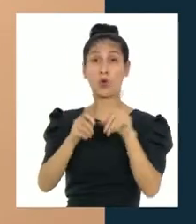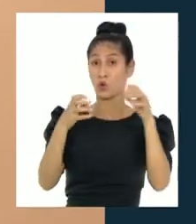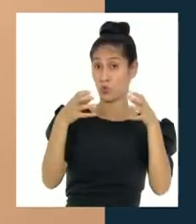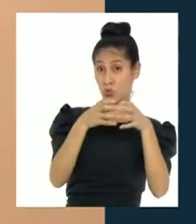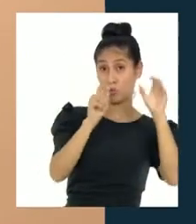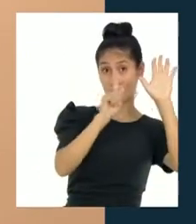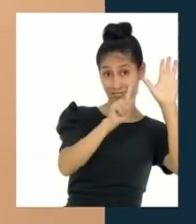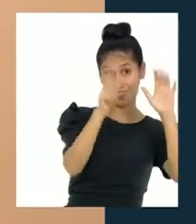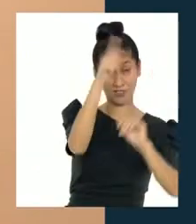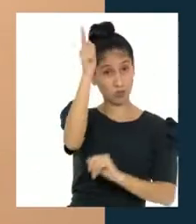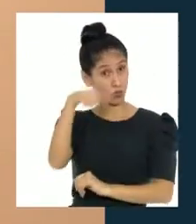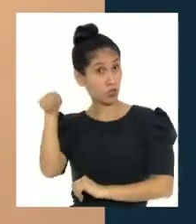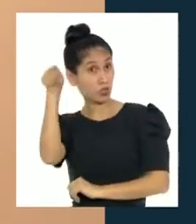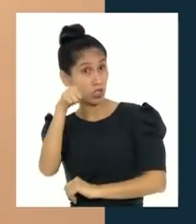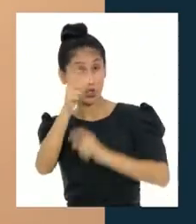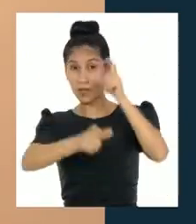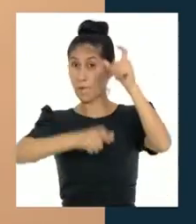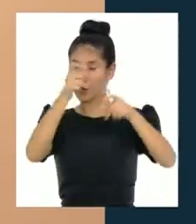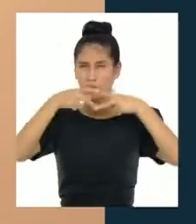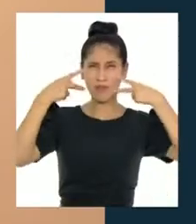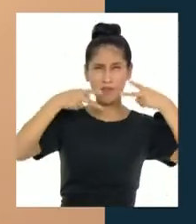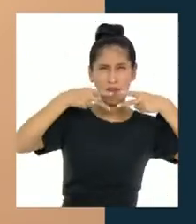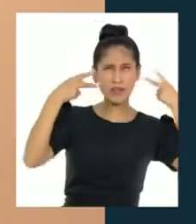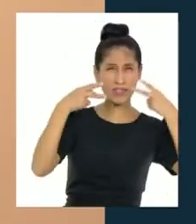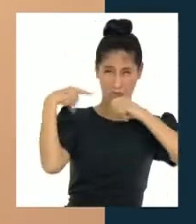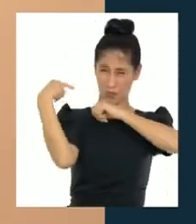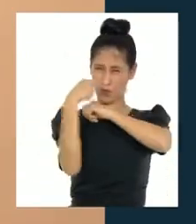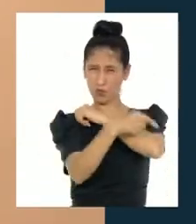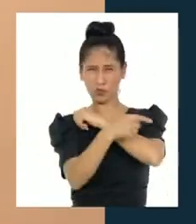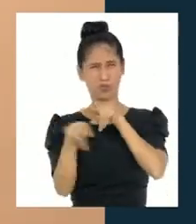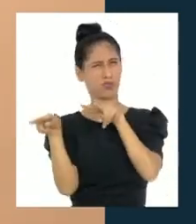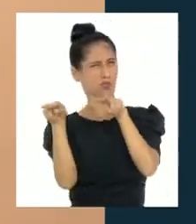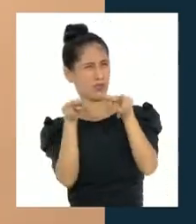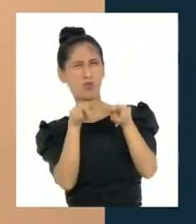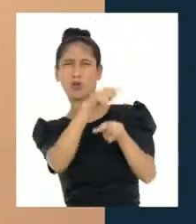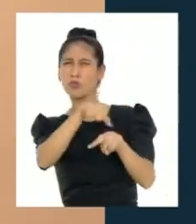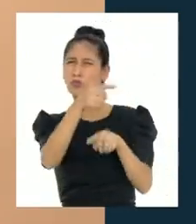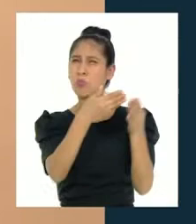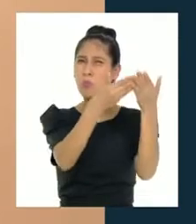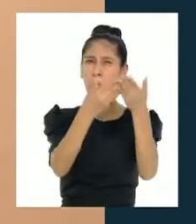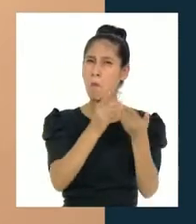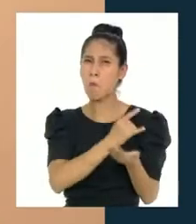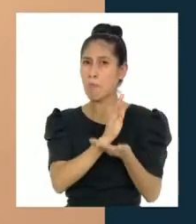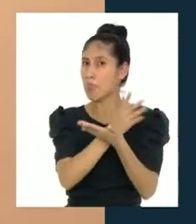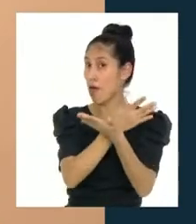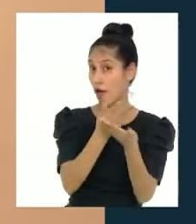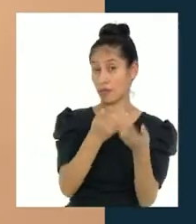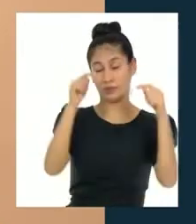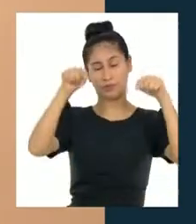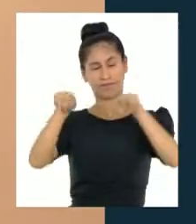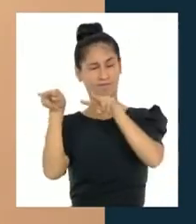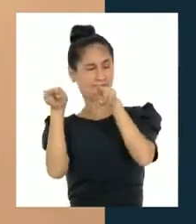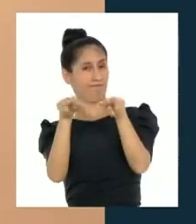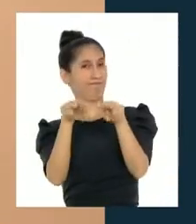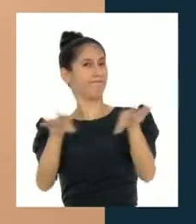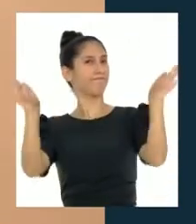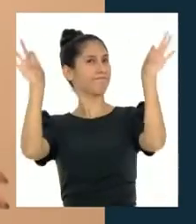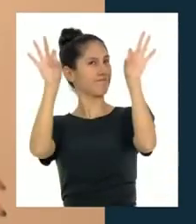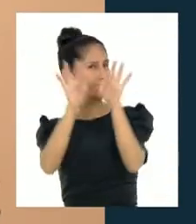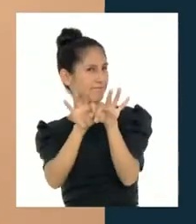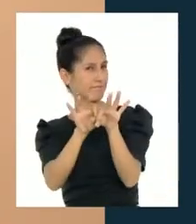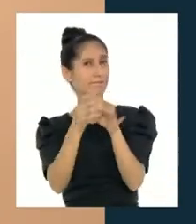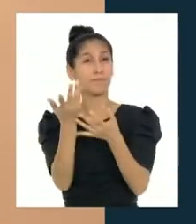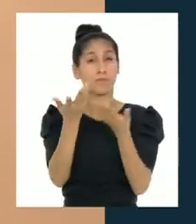indígenas amazónicas. Entonces, estamos viendo que todavía debemos trabajar en esto. No es que los